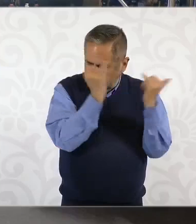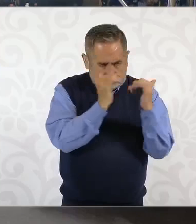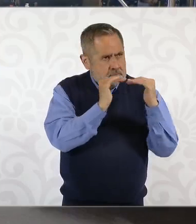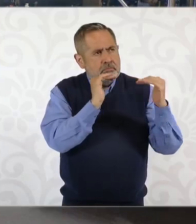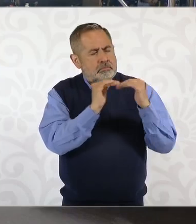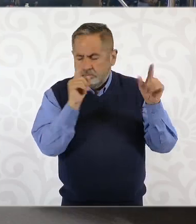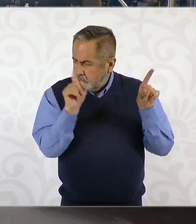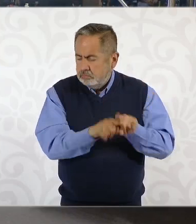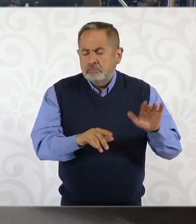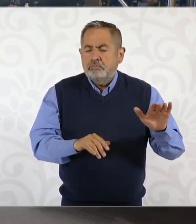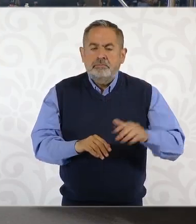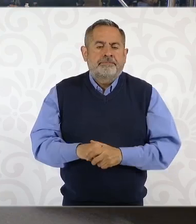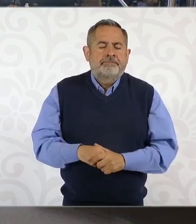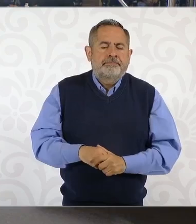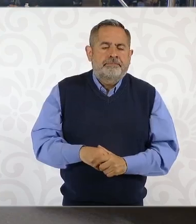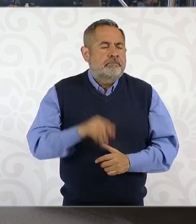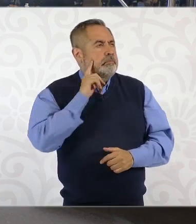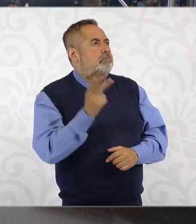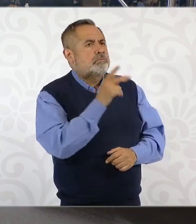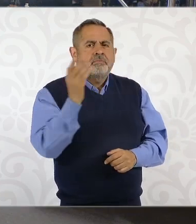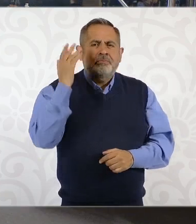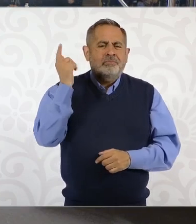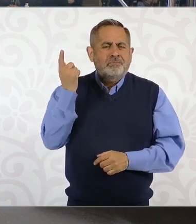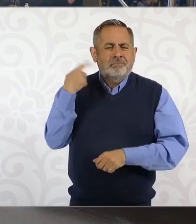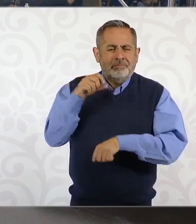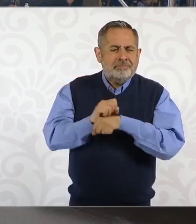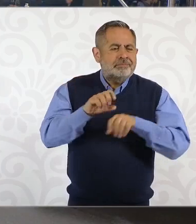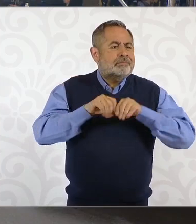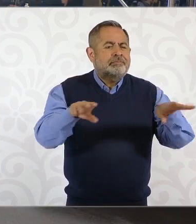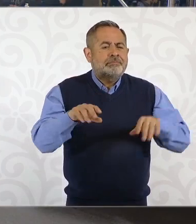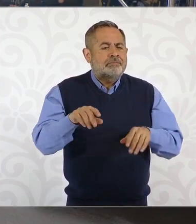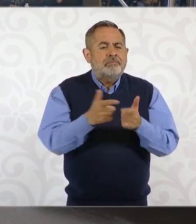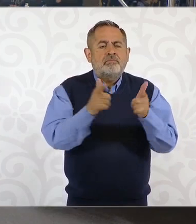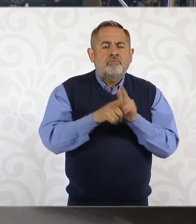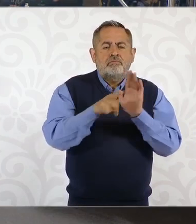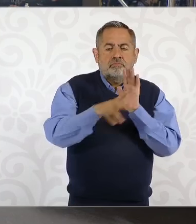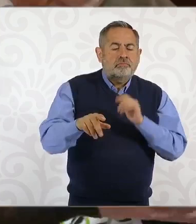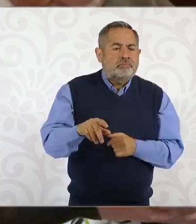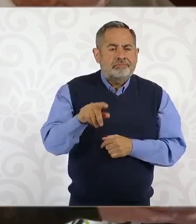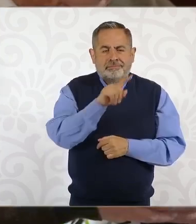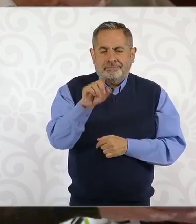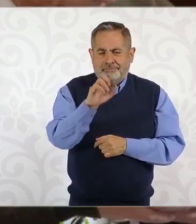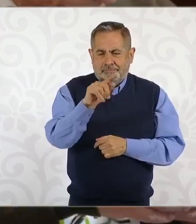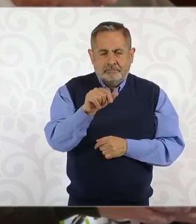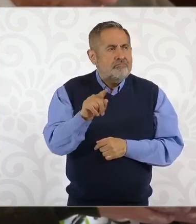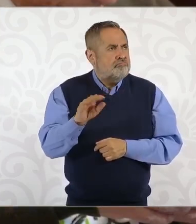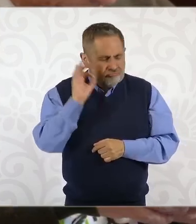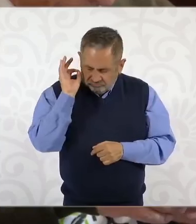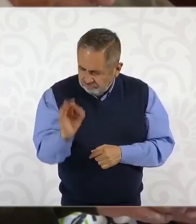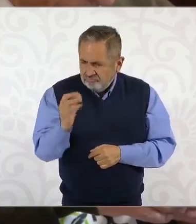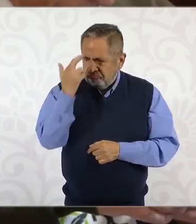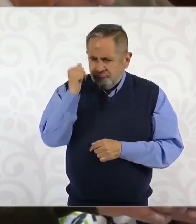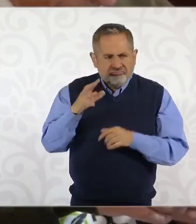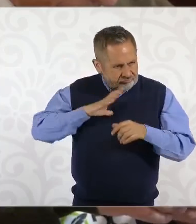el semanario Z publicó que tiene una confirmación de fuentes de Estados Unidos de que sí existe una investigación contra